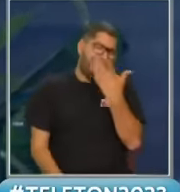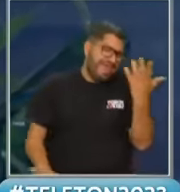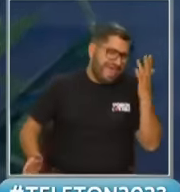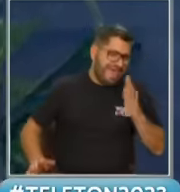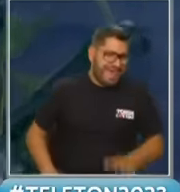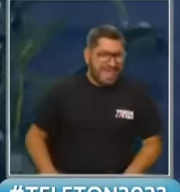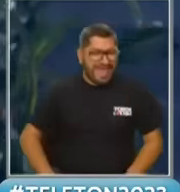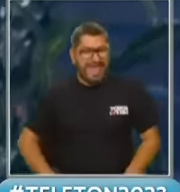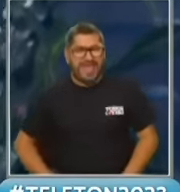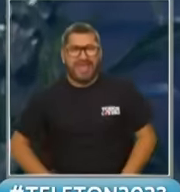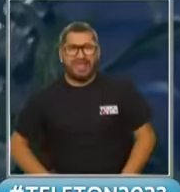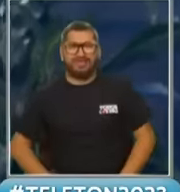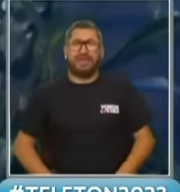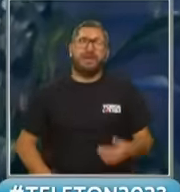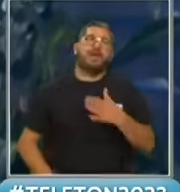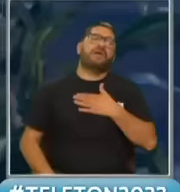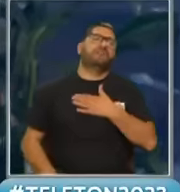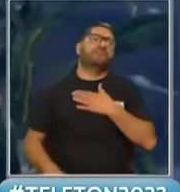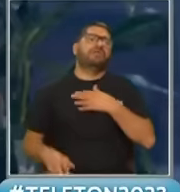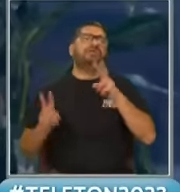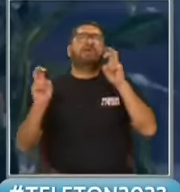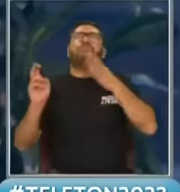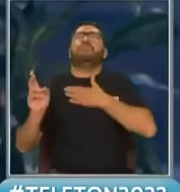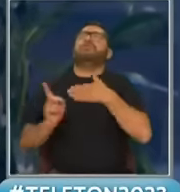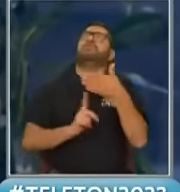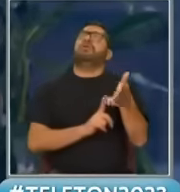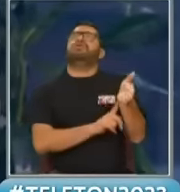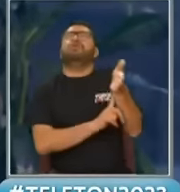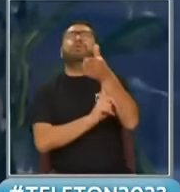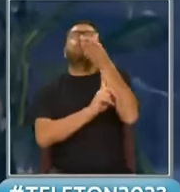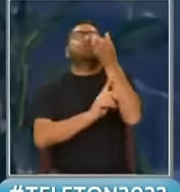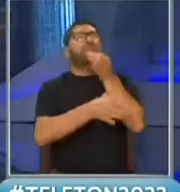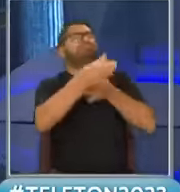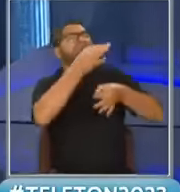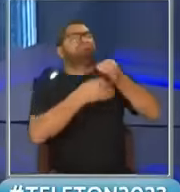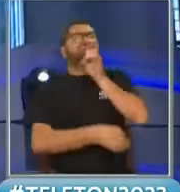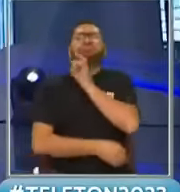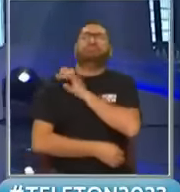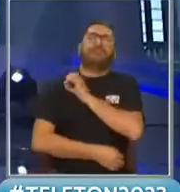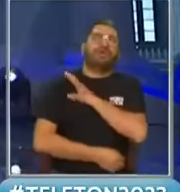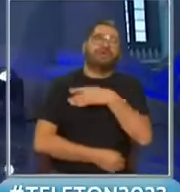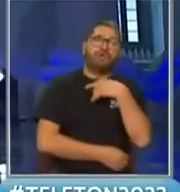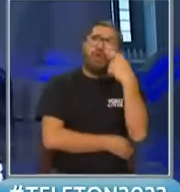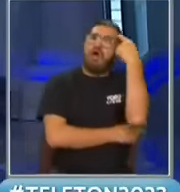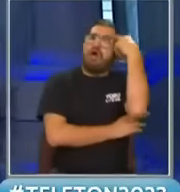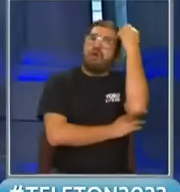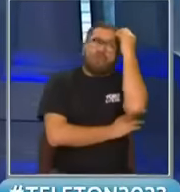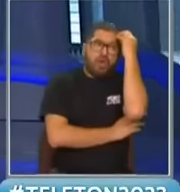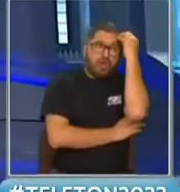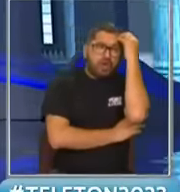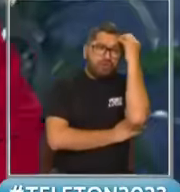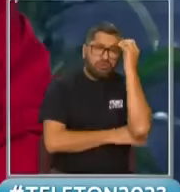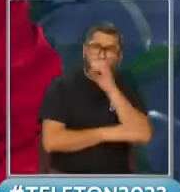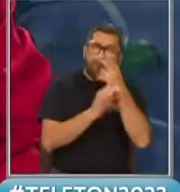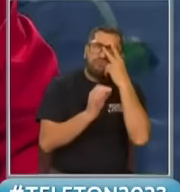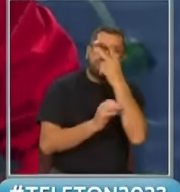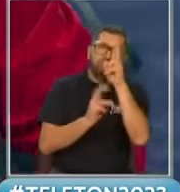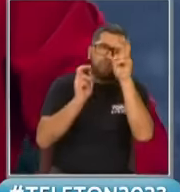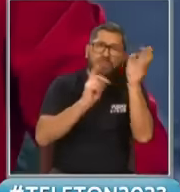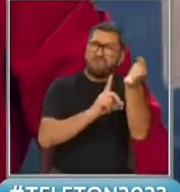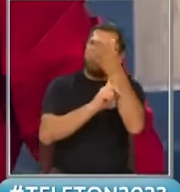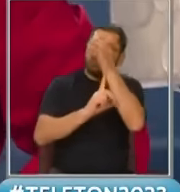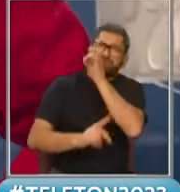Mi bandera chilena, qué linda mi bandera. Hoy hablando ahora que veo una bandera. Hace tiempo que no había una bandera